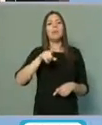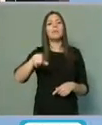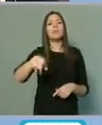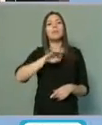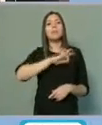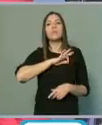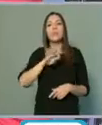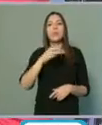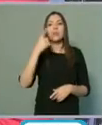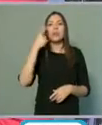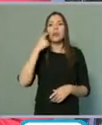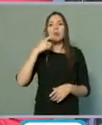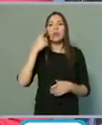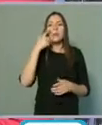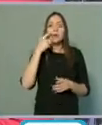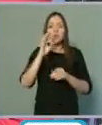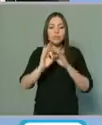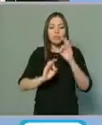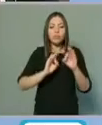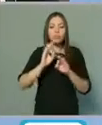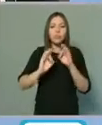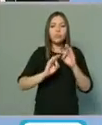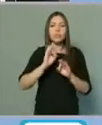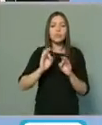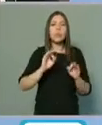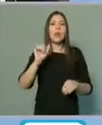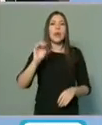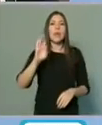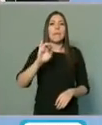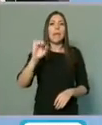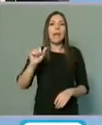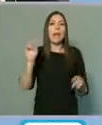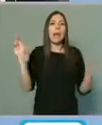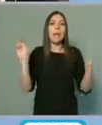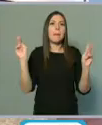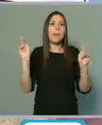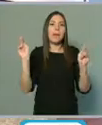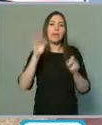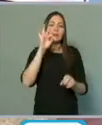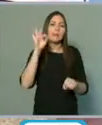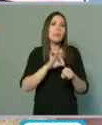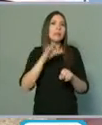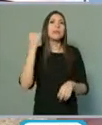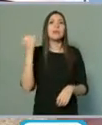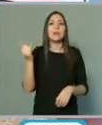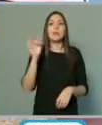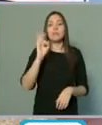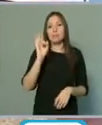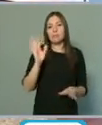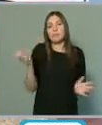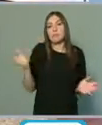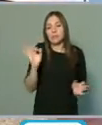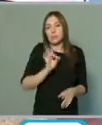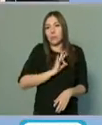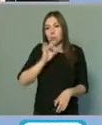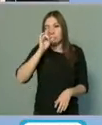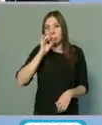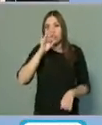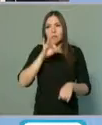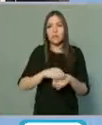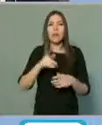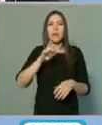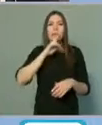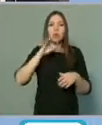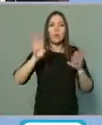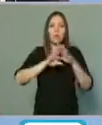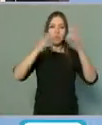a criar estas, pues ahora sí que estas abejitas, que la verdad pueden picar, entonces se ponen estos trajes como